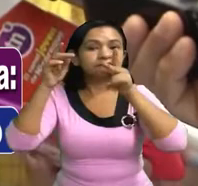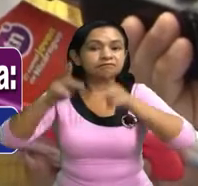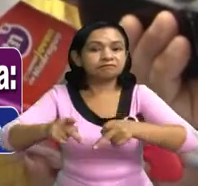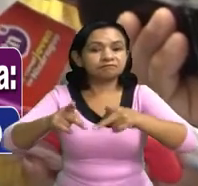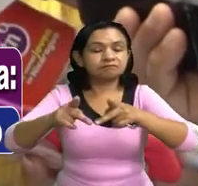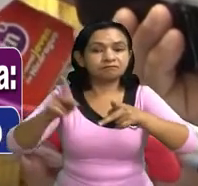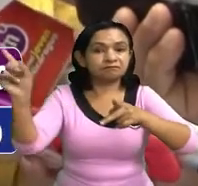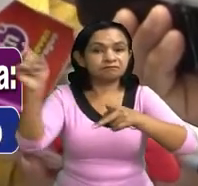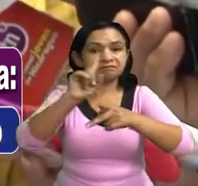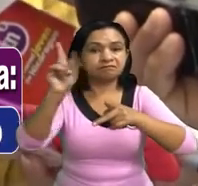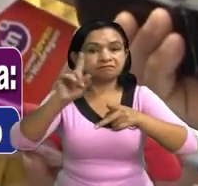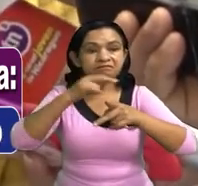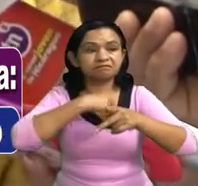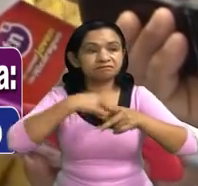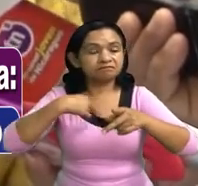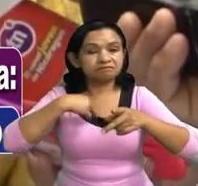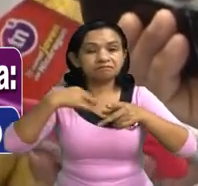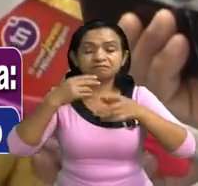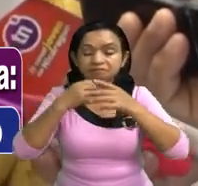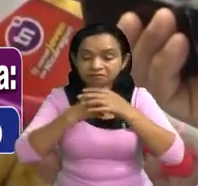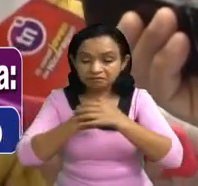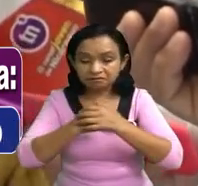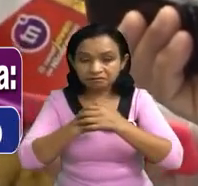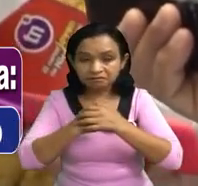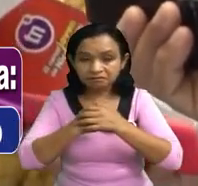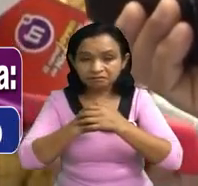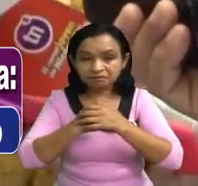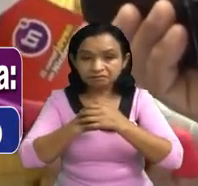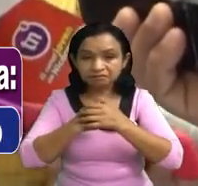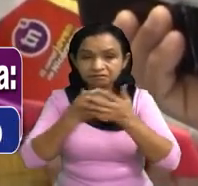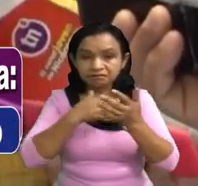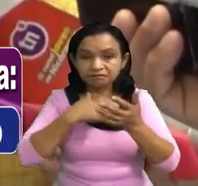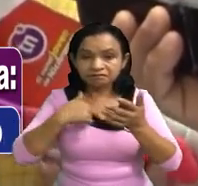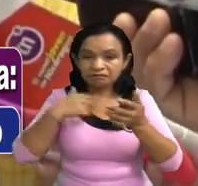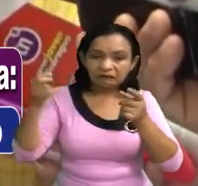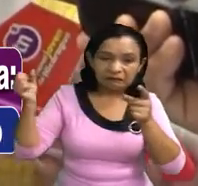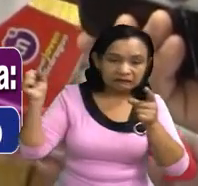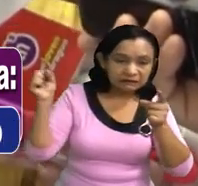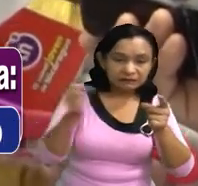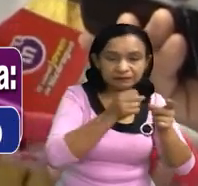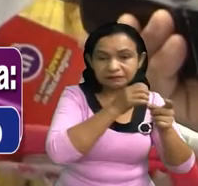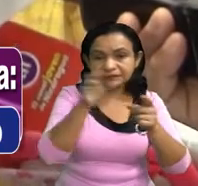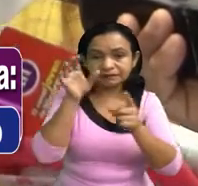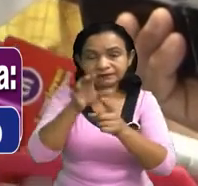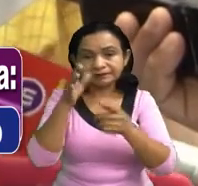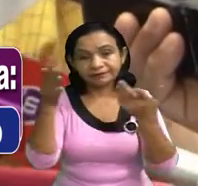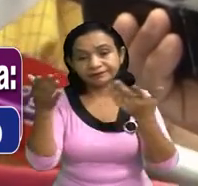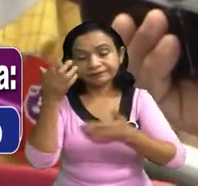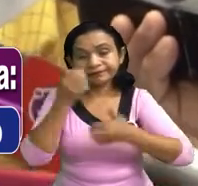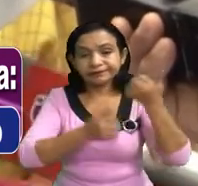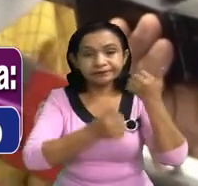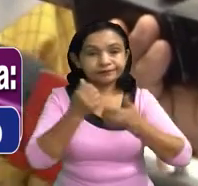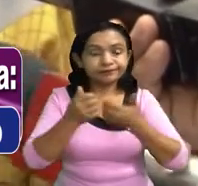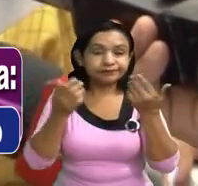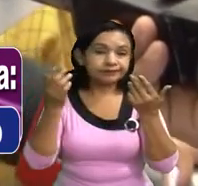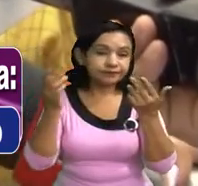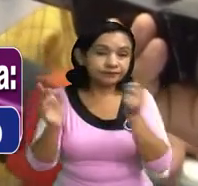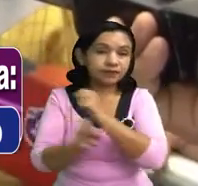no va para hacer ningún tipo de oración, sino para buscar cómo agredir, desestabilizar el